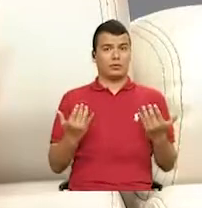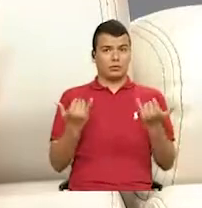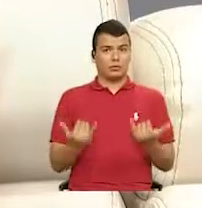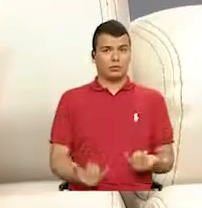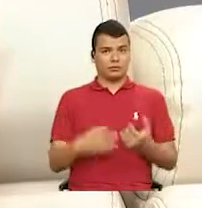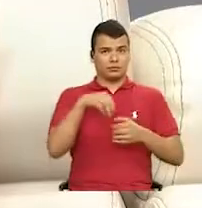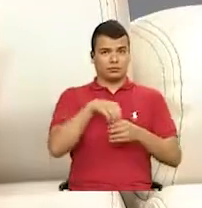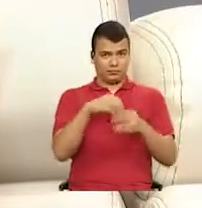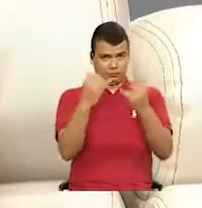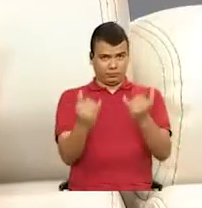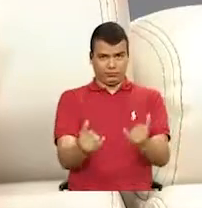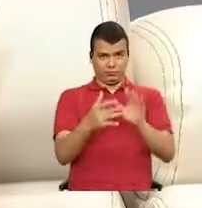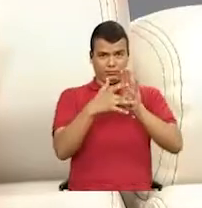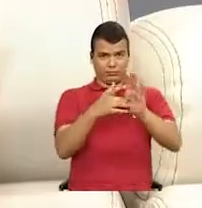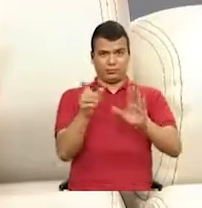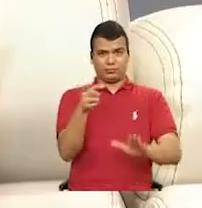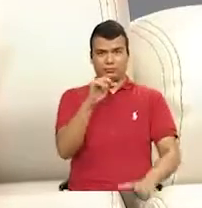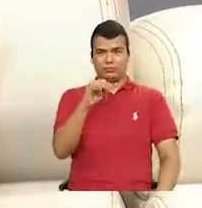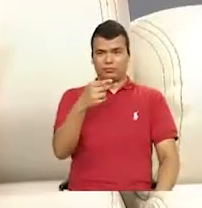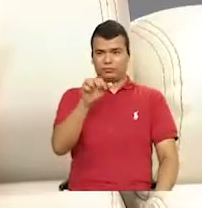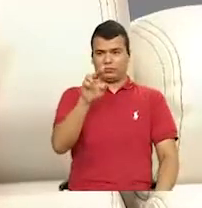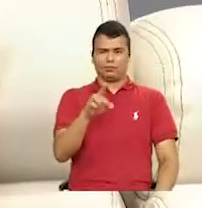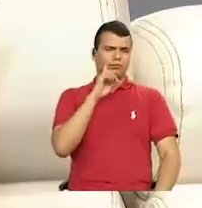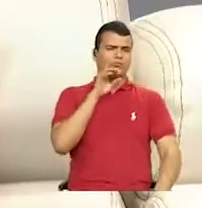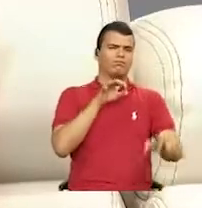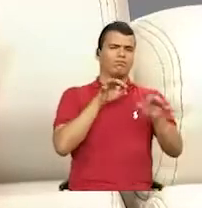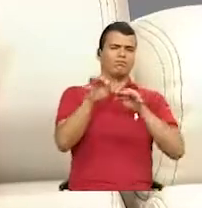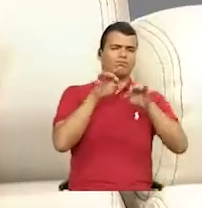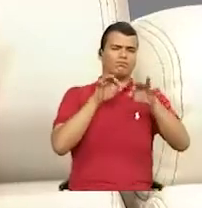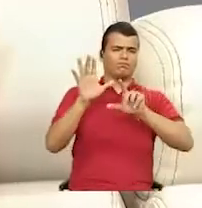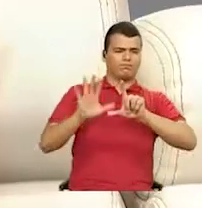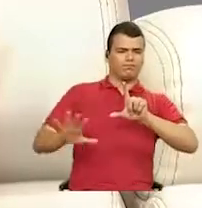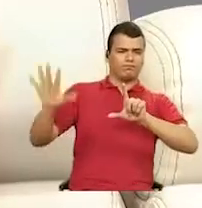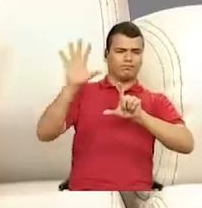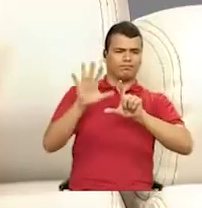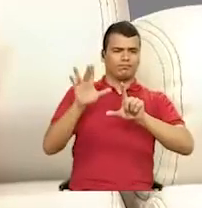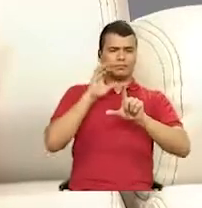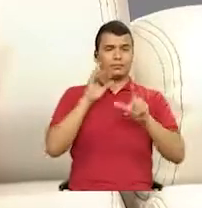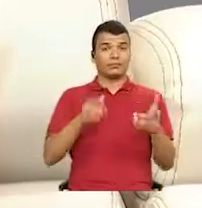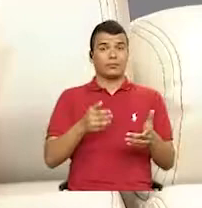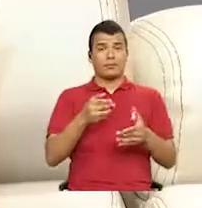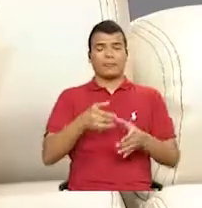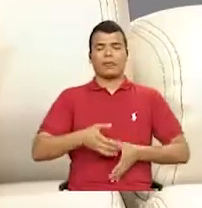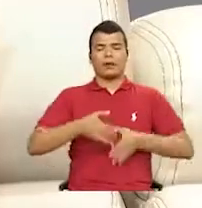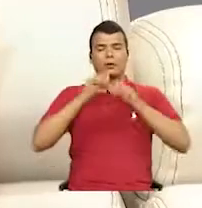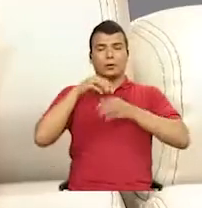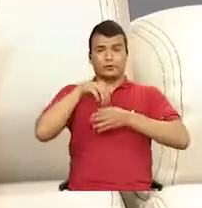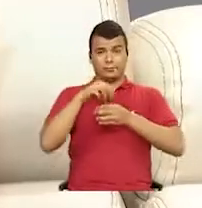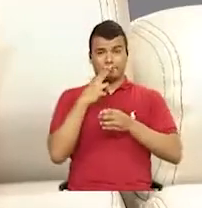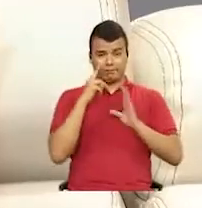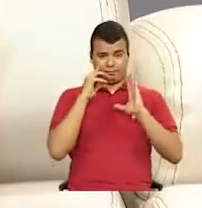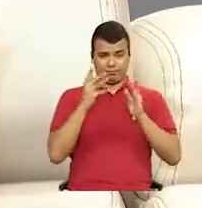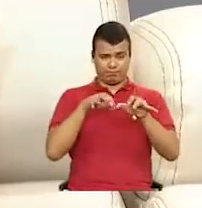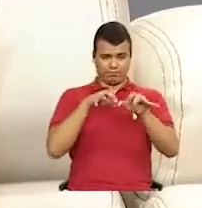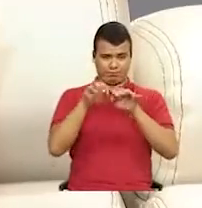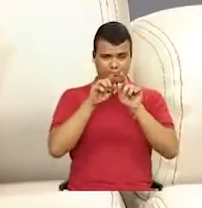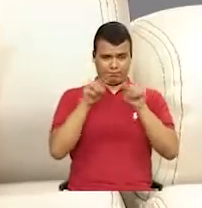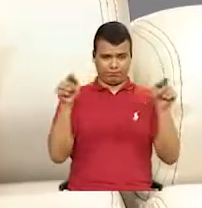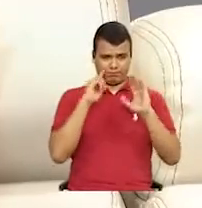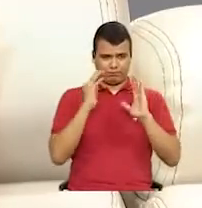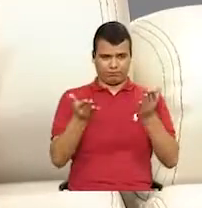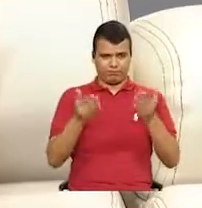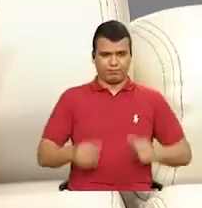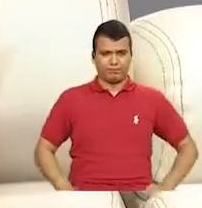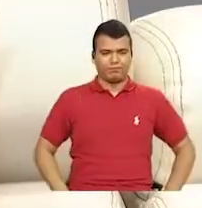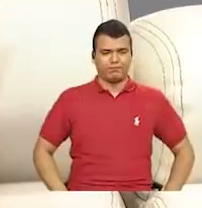nuestro cuerpo. Por ahora nos vamos con Jihan Mohamed, ella nos ha preparado una nota sobre las bebidas azucaradas y aquí se las vamos a presentar en las tardes del sol para que